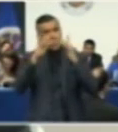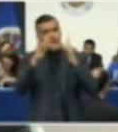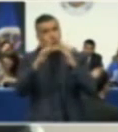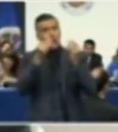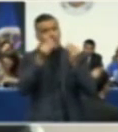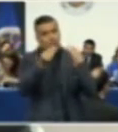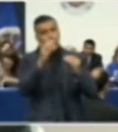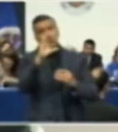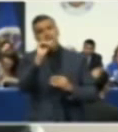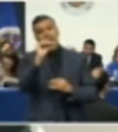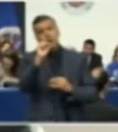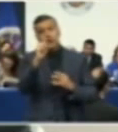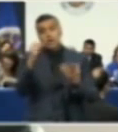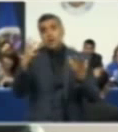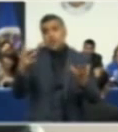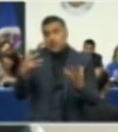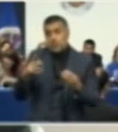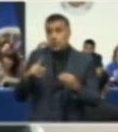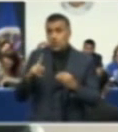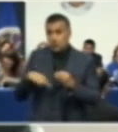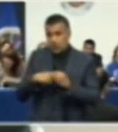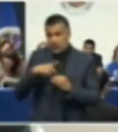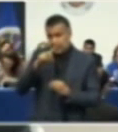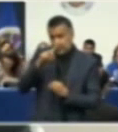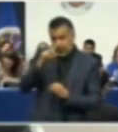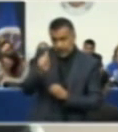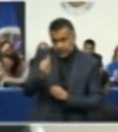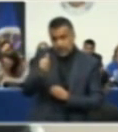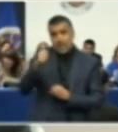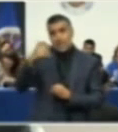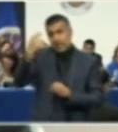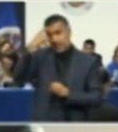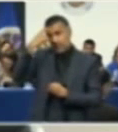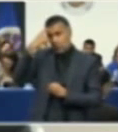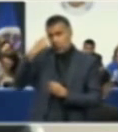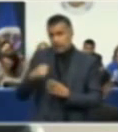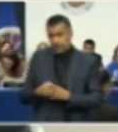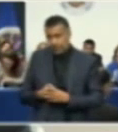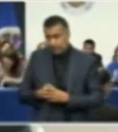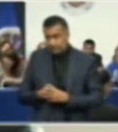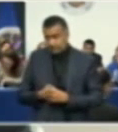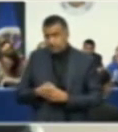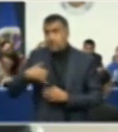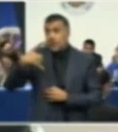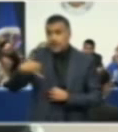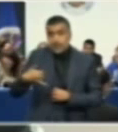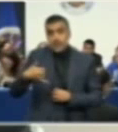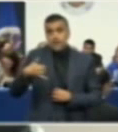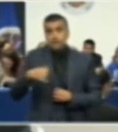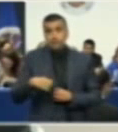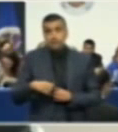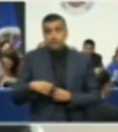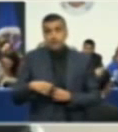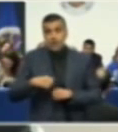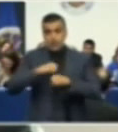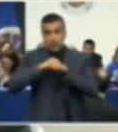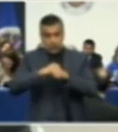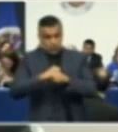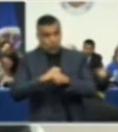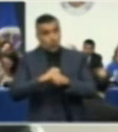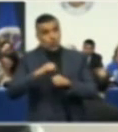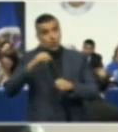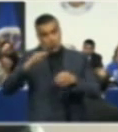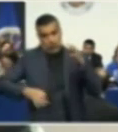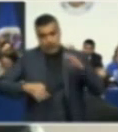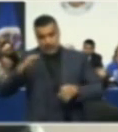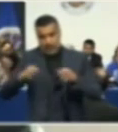casos, básicamente sobre afectaciones de discapacidad intelectual y afectaciones a la capacidad